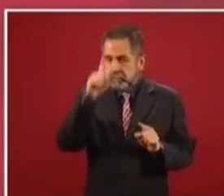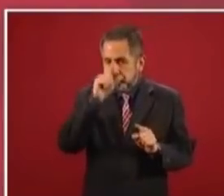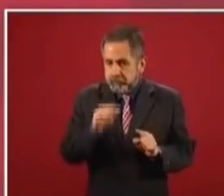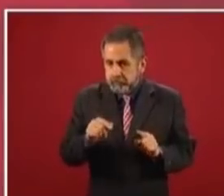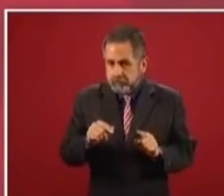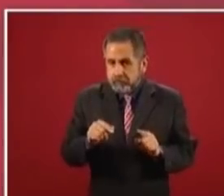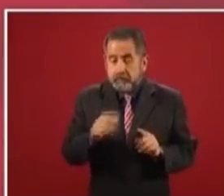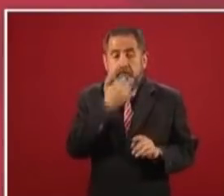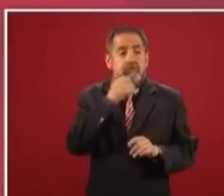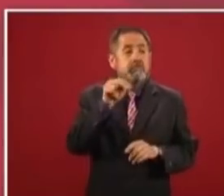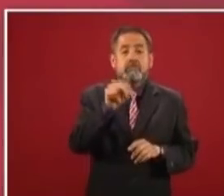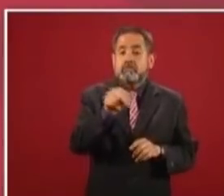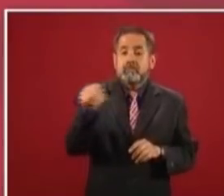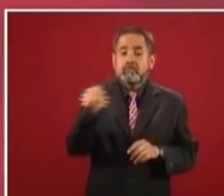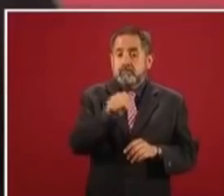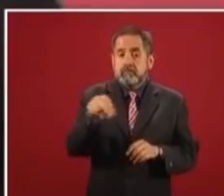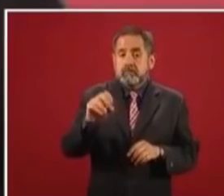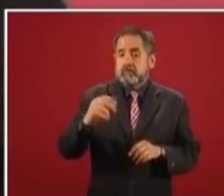a Nogales,